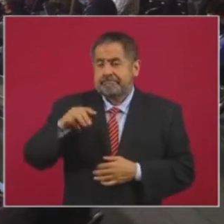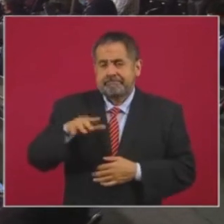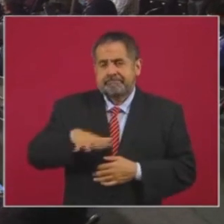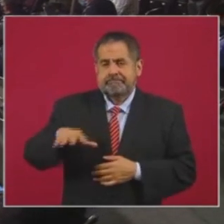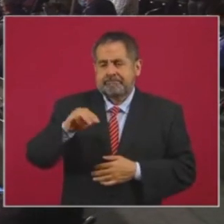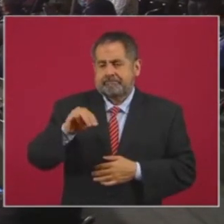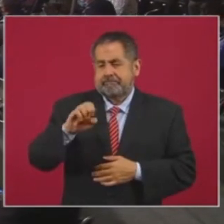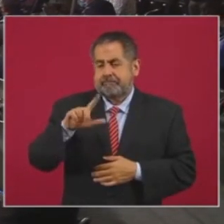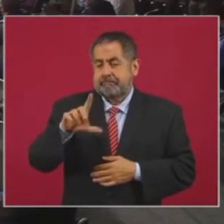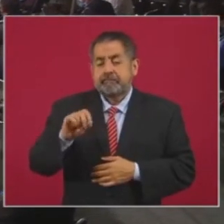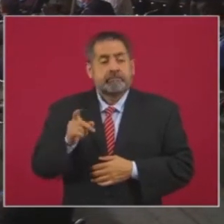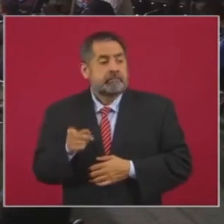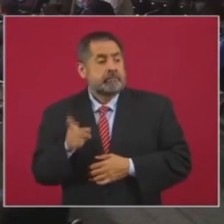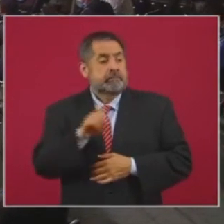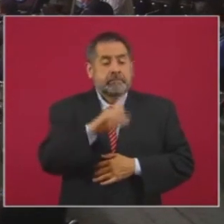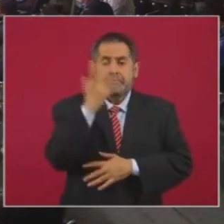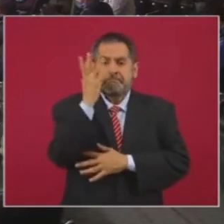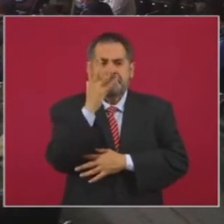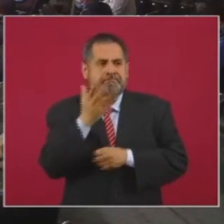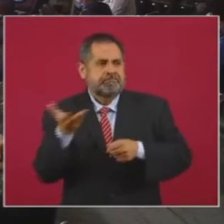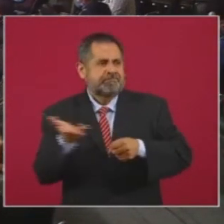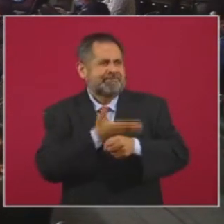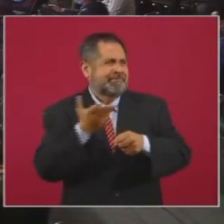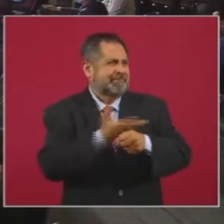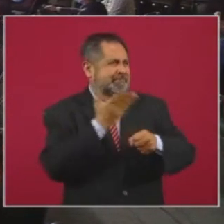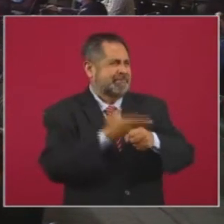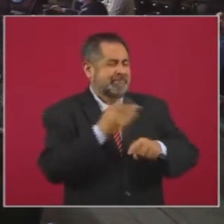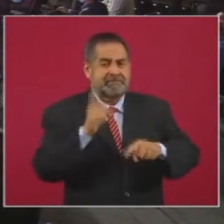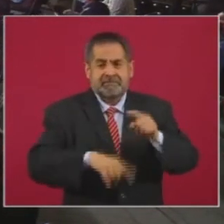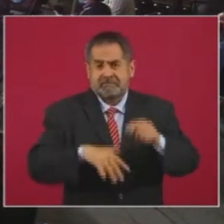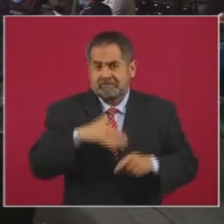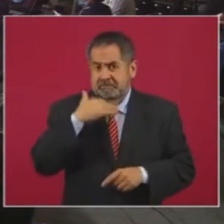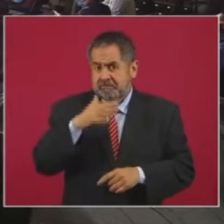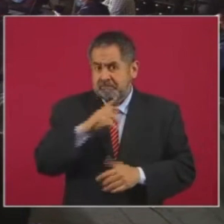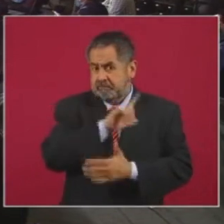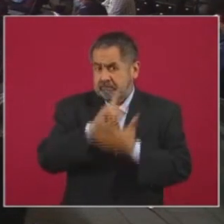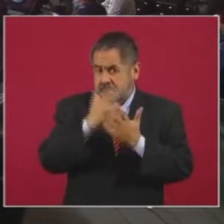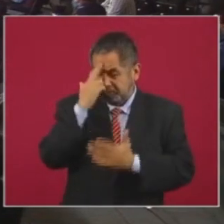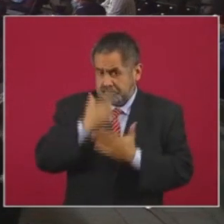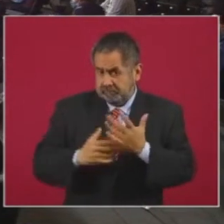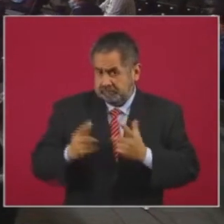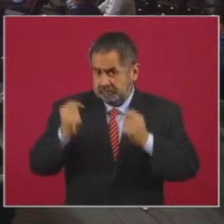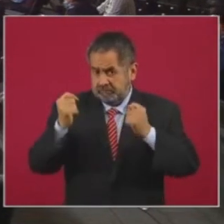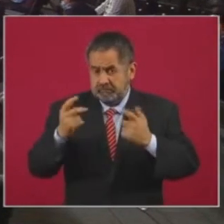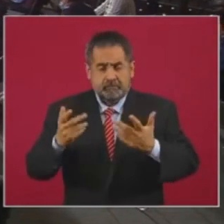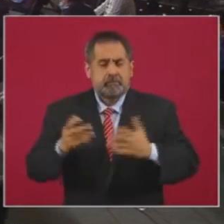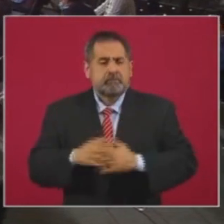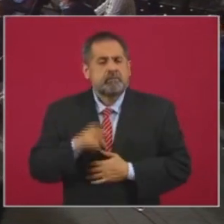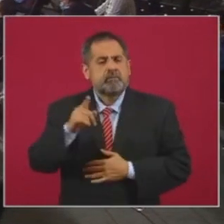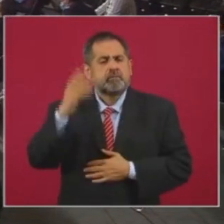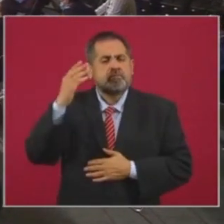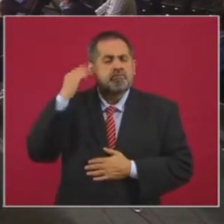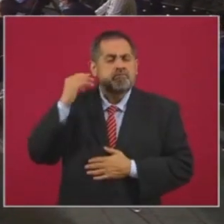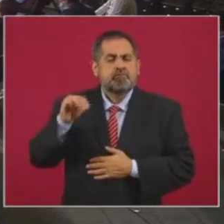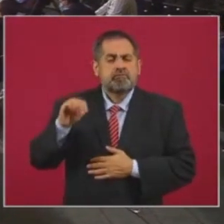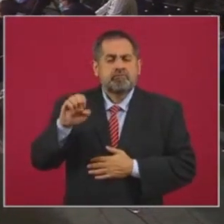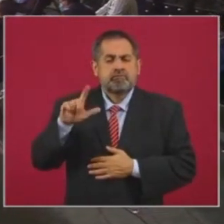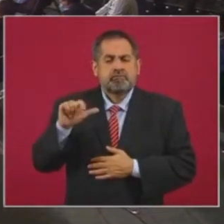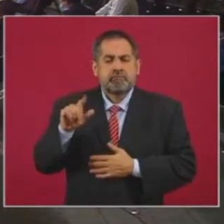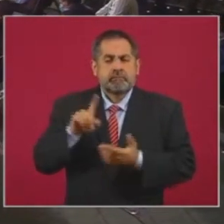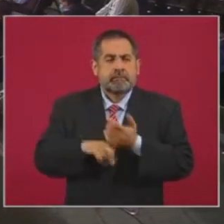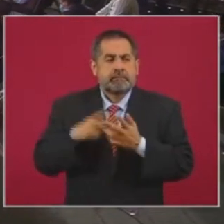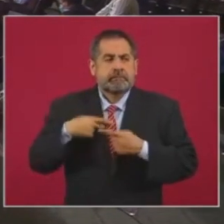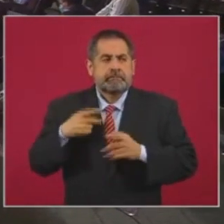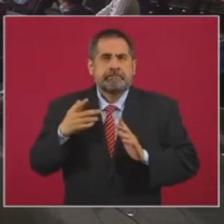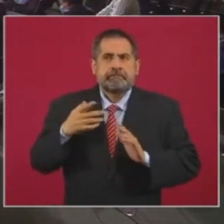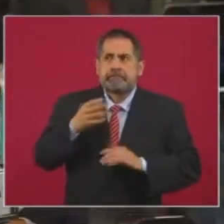la tala ilegal. Es un tema que de hecho la gente está muy temerosa en la zona, por eso a veces cuando usted fue a Amealco no hubo alguien que le haya